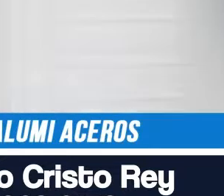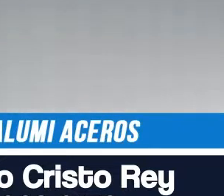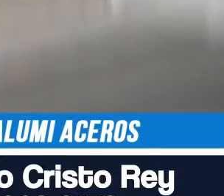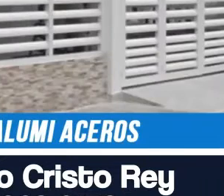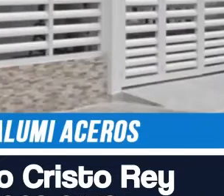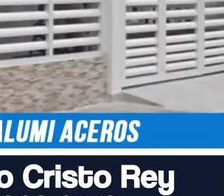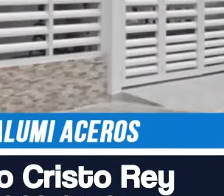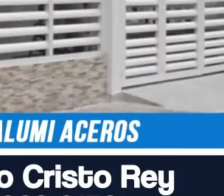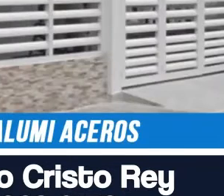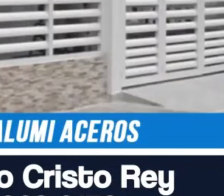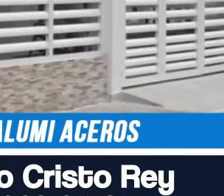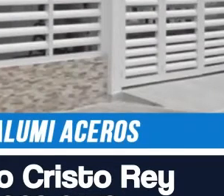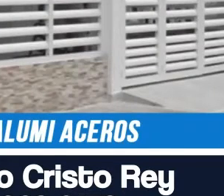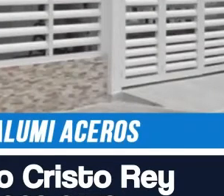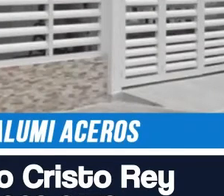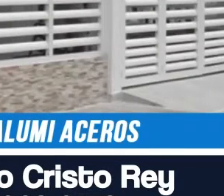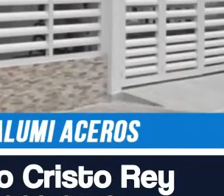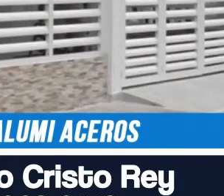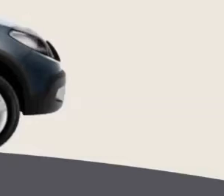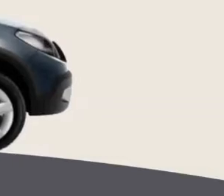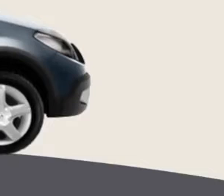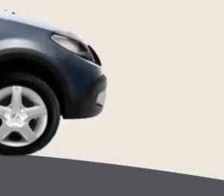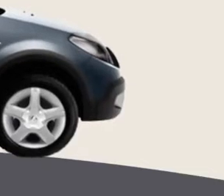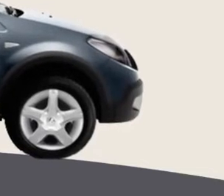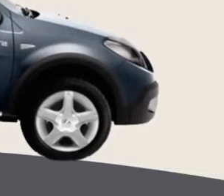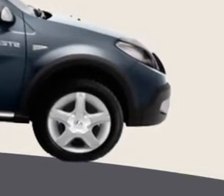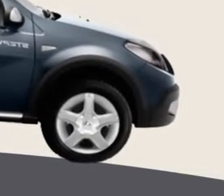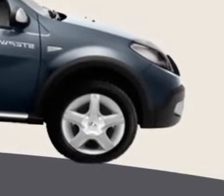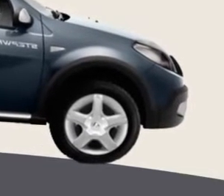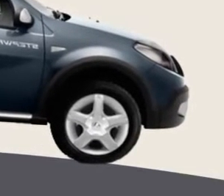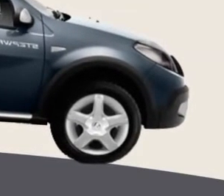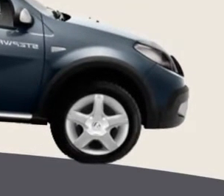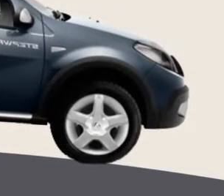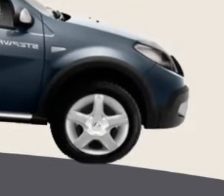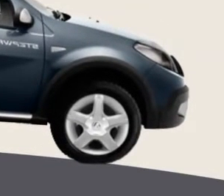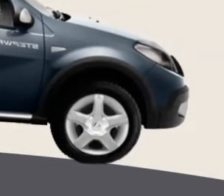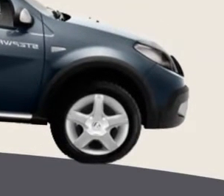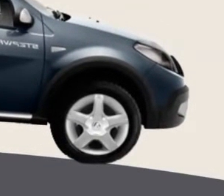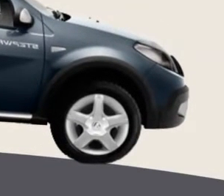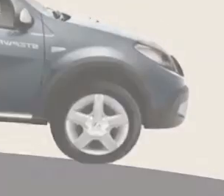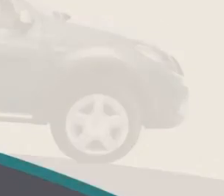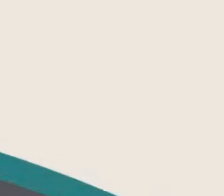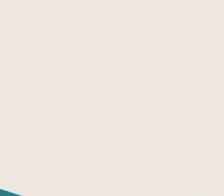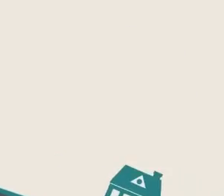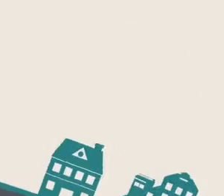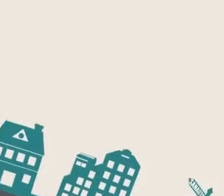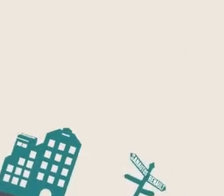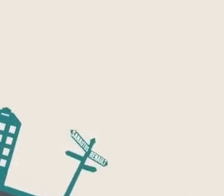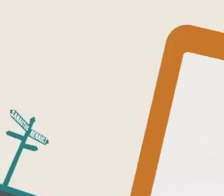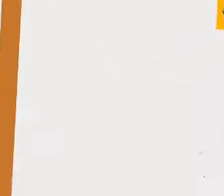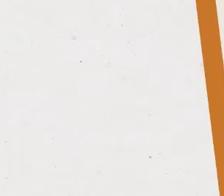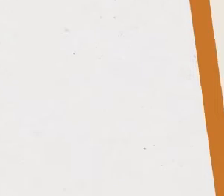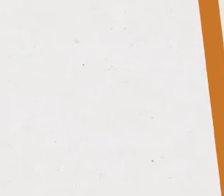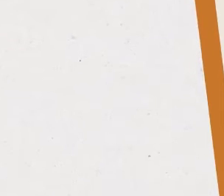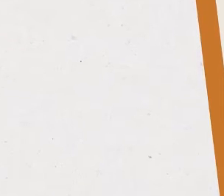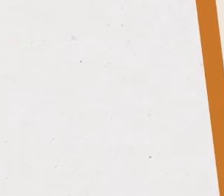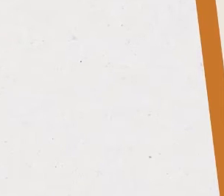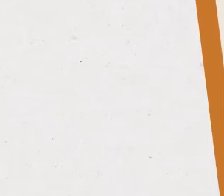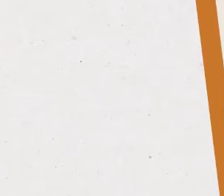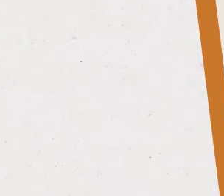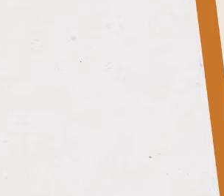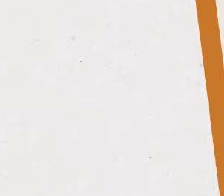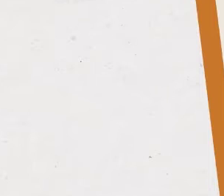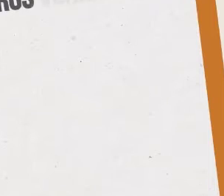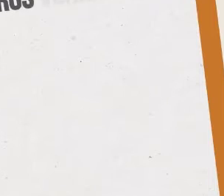aluminio, acero y metálicas. Contáctenos. Es momento de ir por su carro nuevo a Sanautos Renault. Póliza a todo riesgo gratis para Renault,